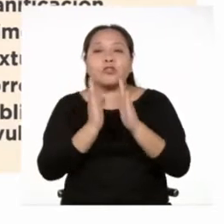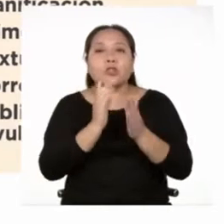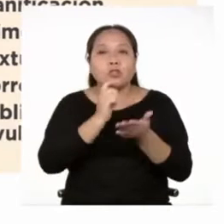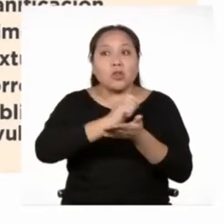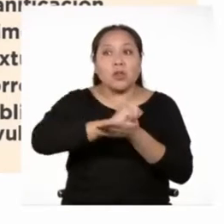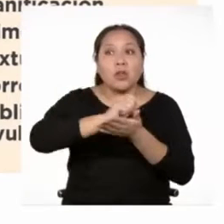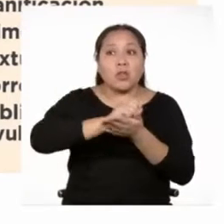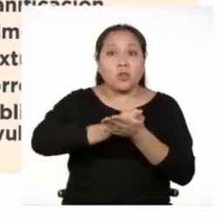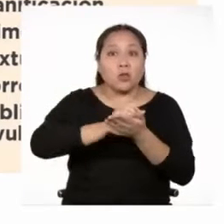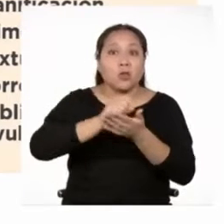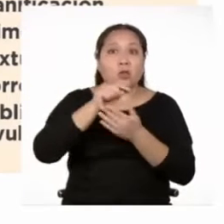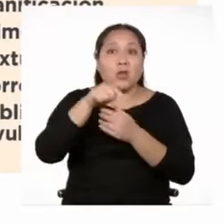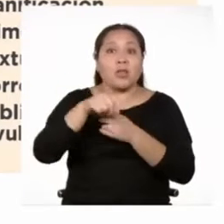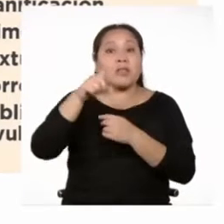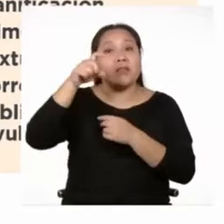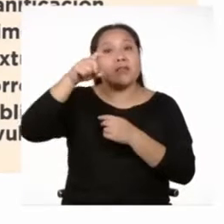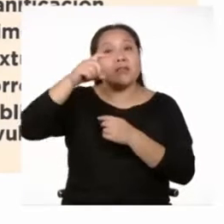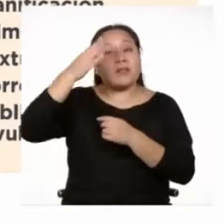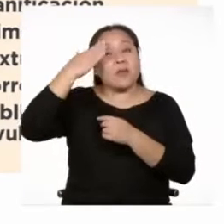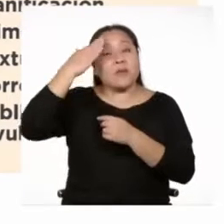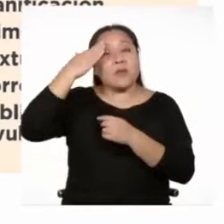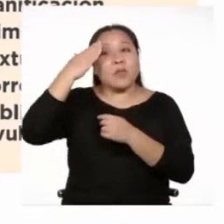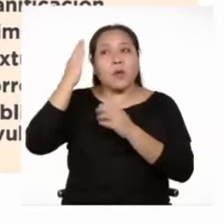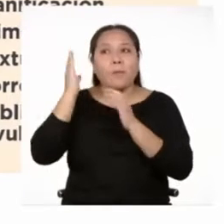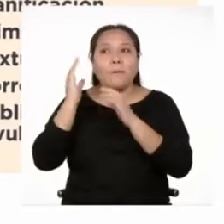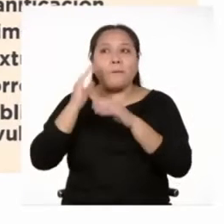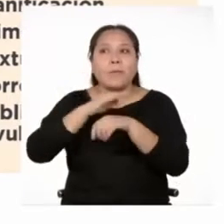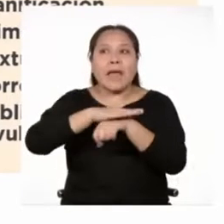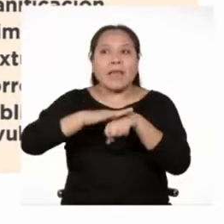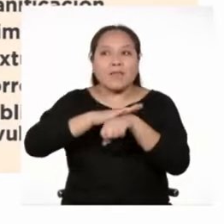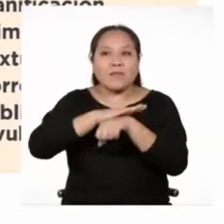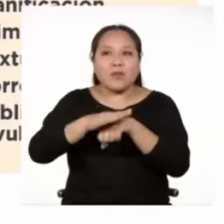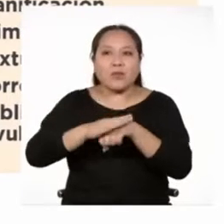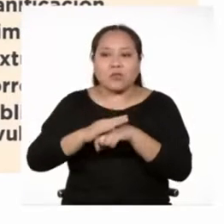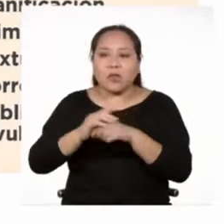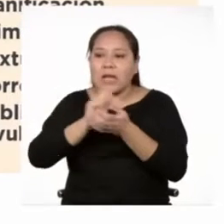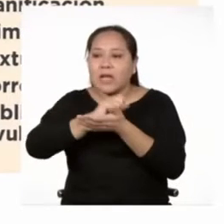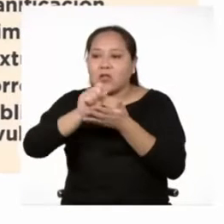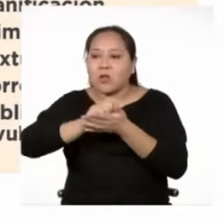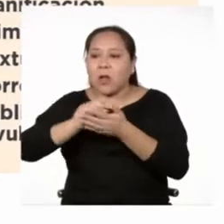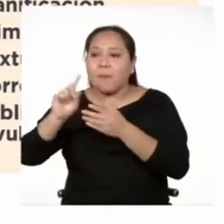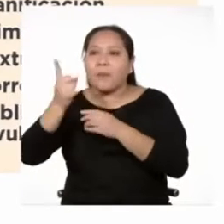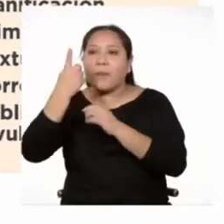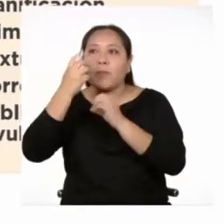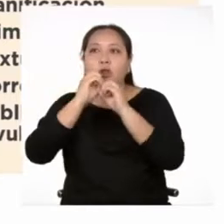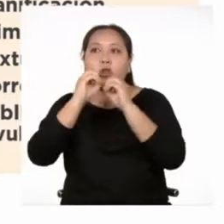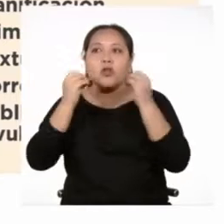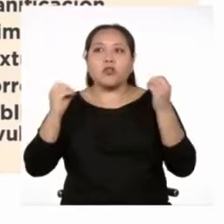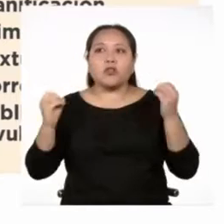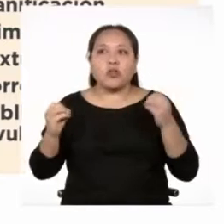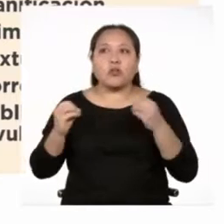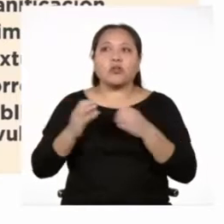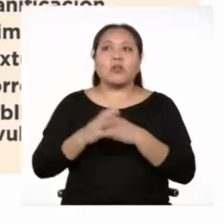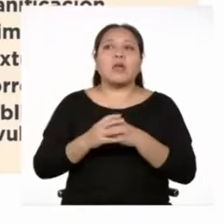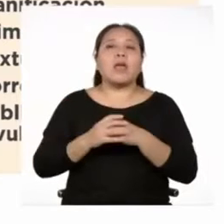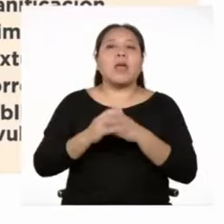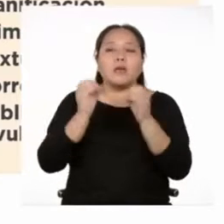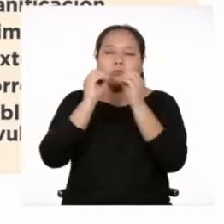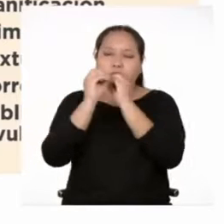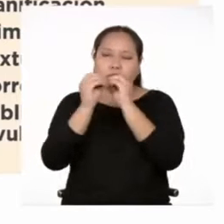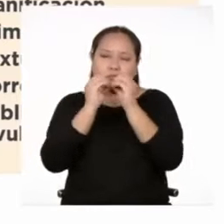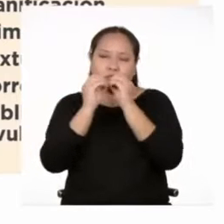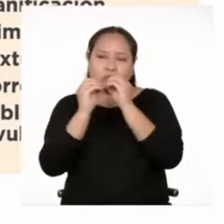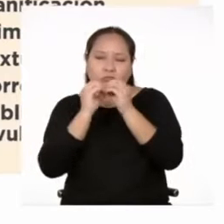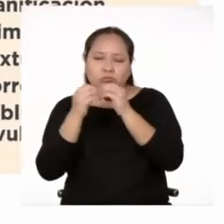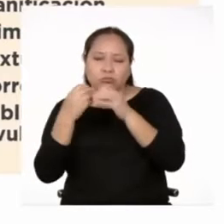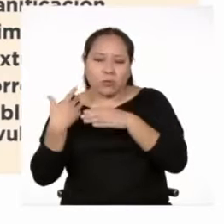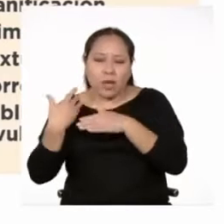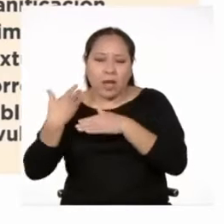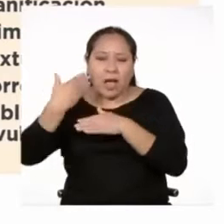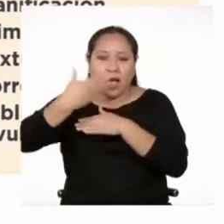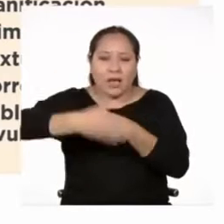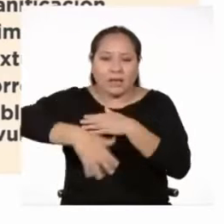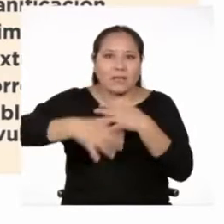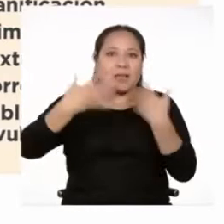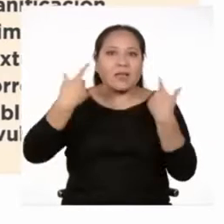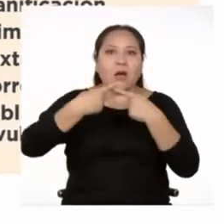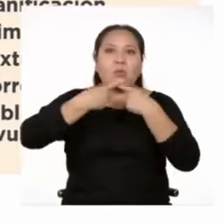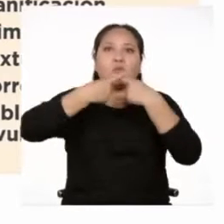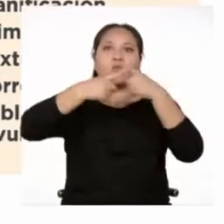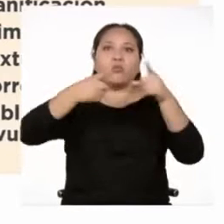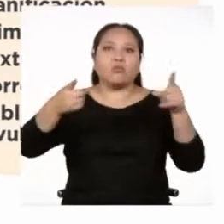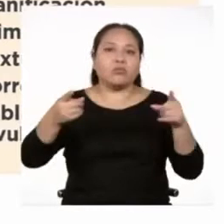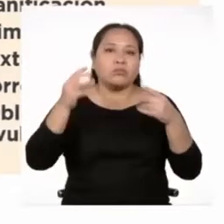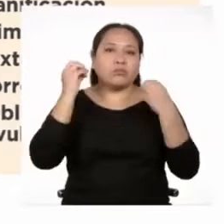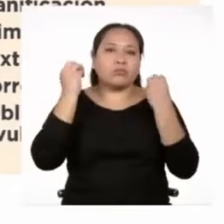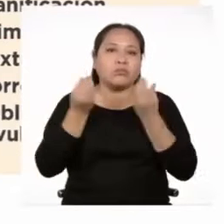en cuenta la planificación, la escritura de la primera versión, la revisión y corrección, hasta llegar a la publicación y